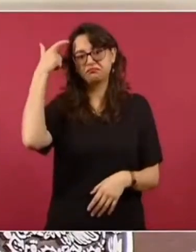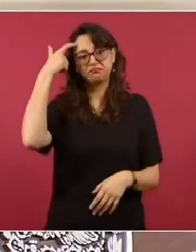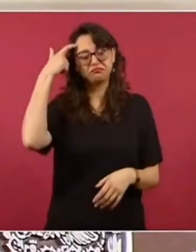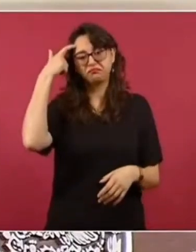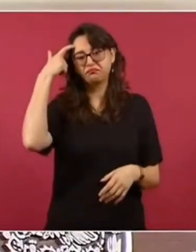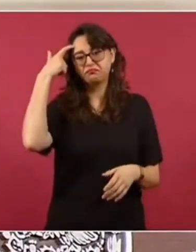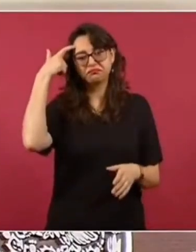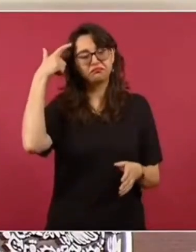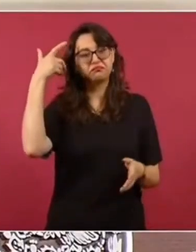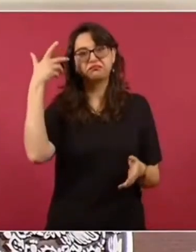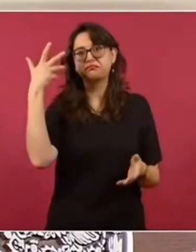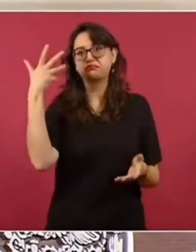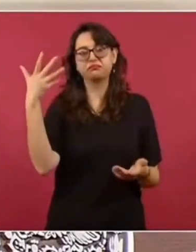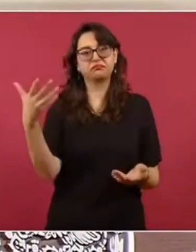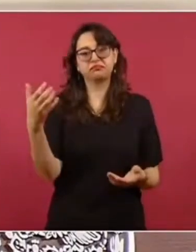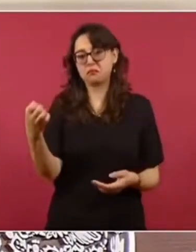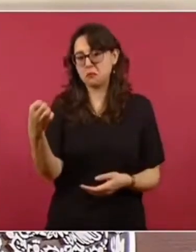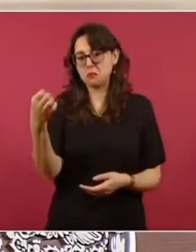están